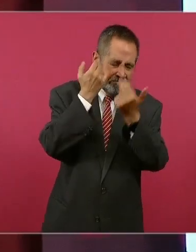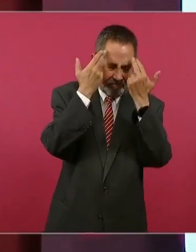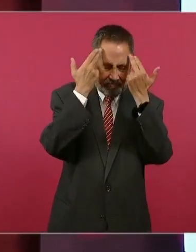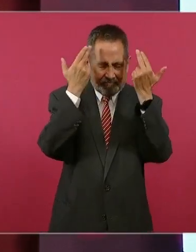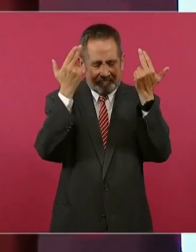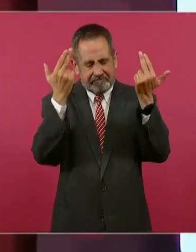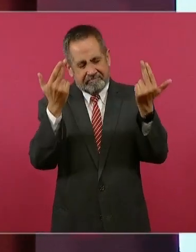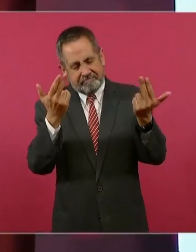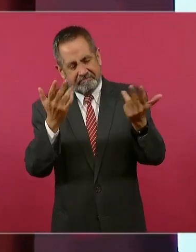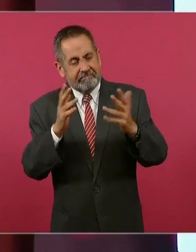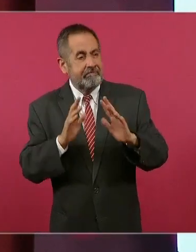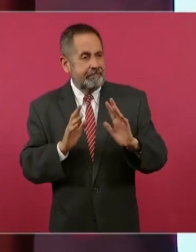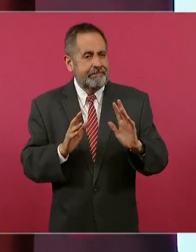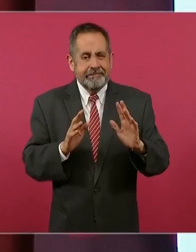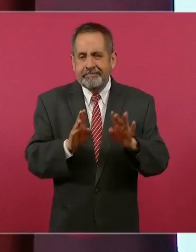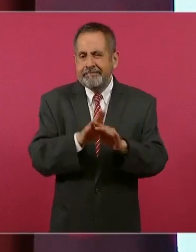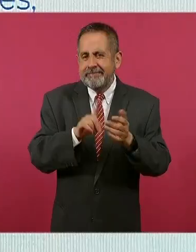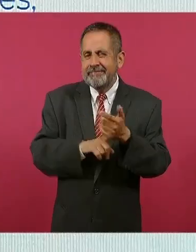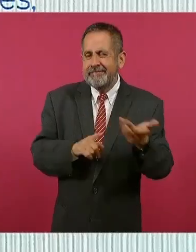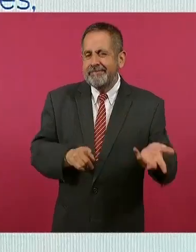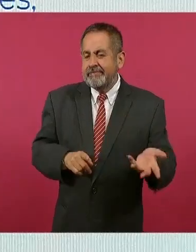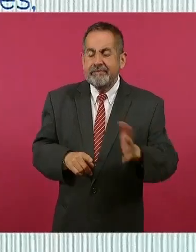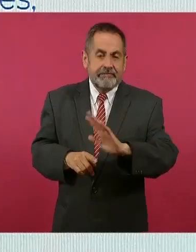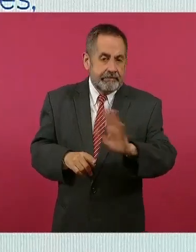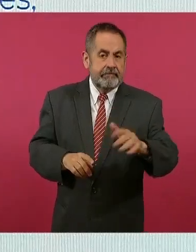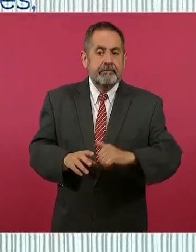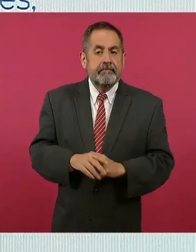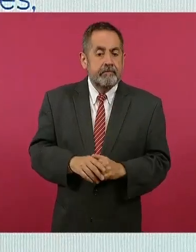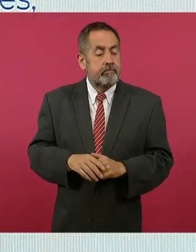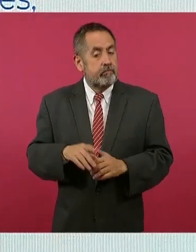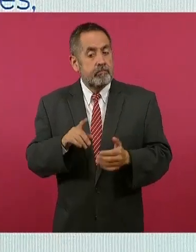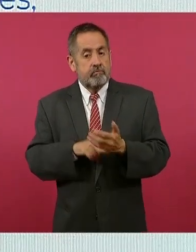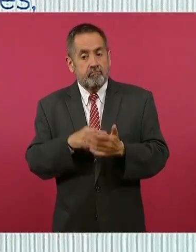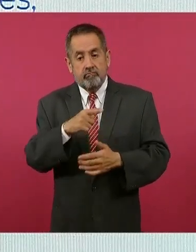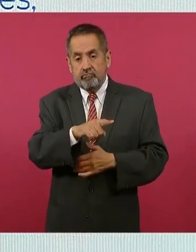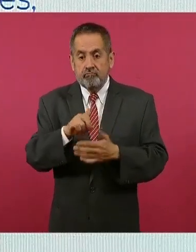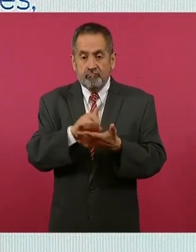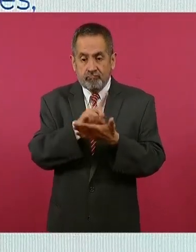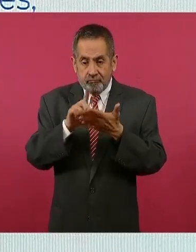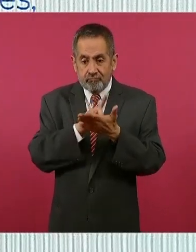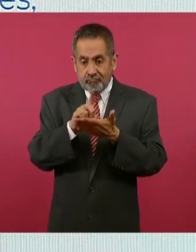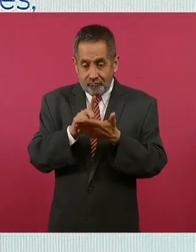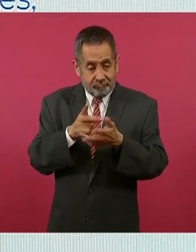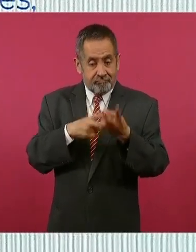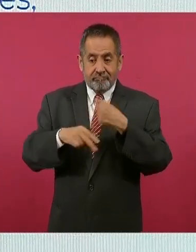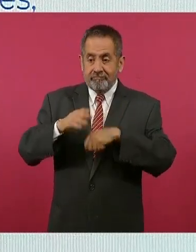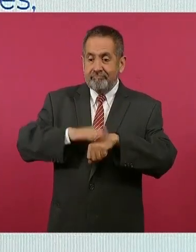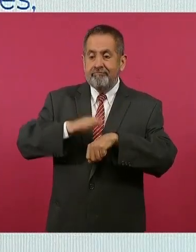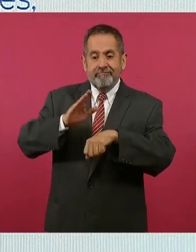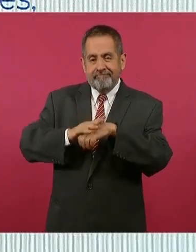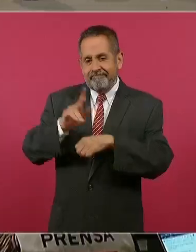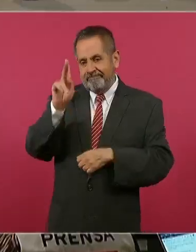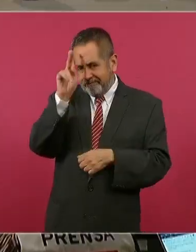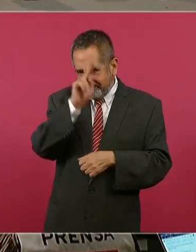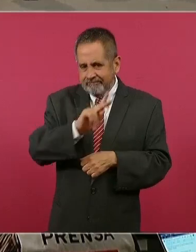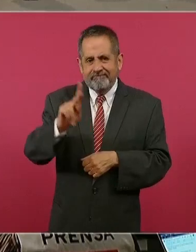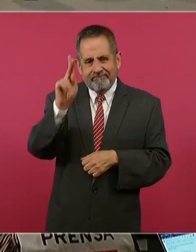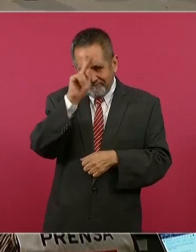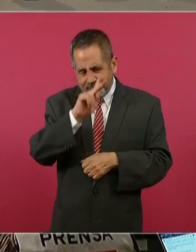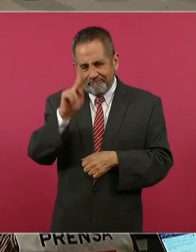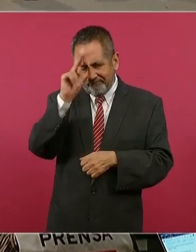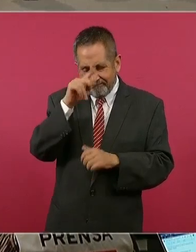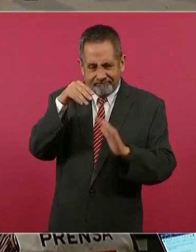ambiente de violencia. Pero también el uso de drogas amplifica la posibilidad de que la persona que ya